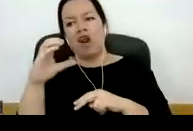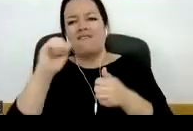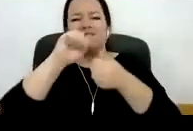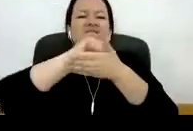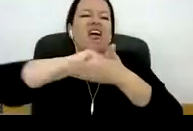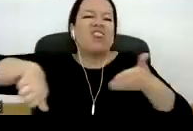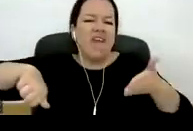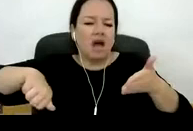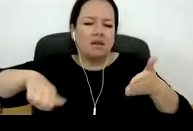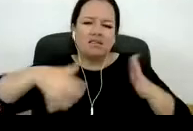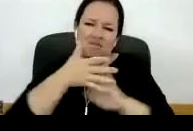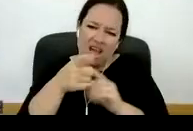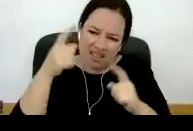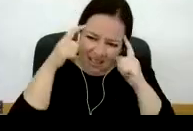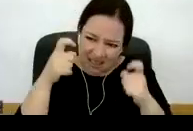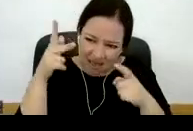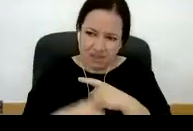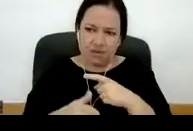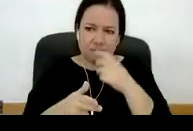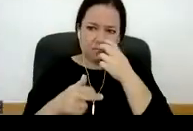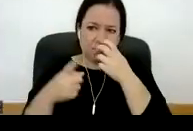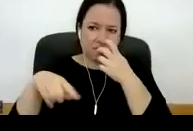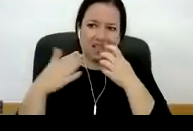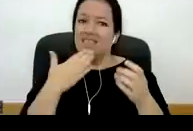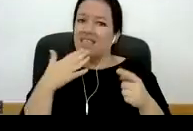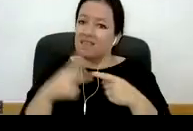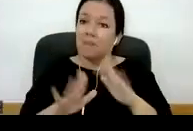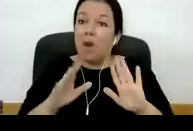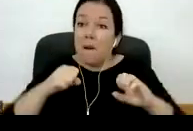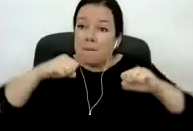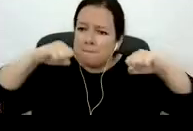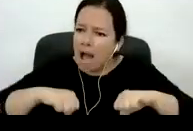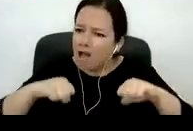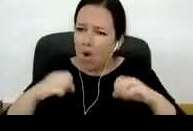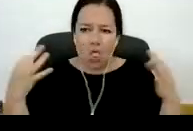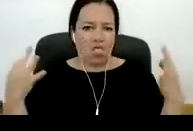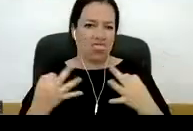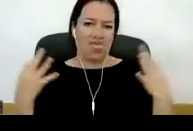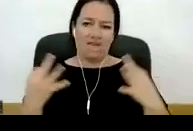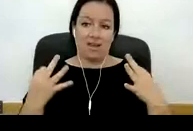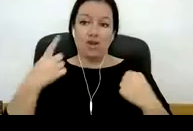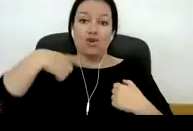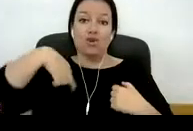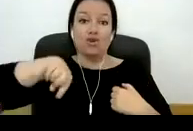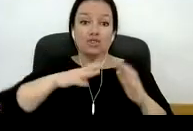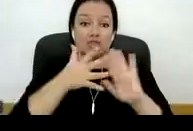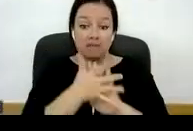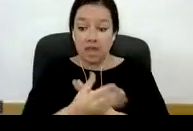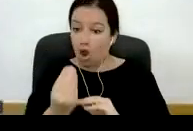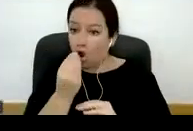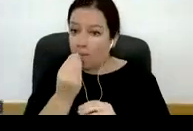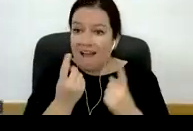evitemos a cualquier edad, pero nuestros abuelos muchísimo más por esta razón, porque tenemos menos oportunidad para